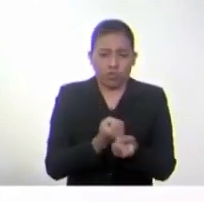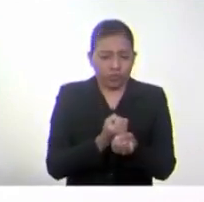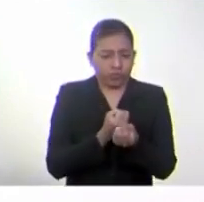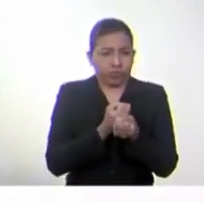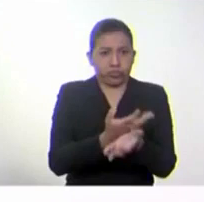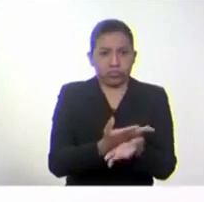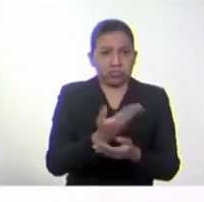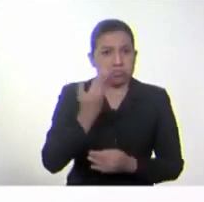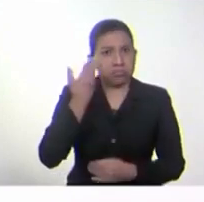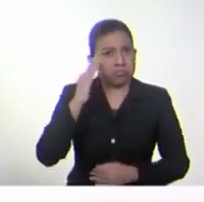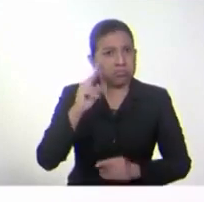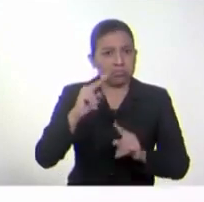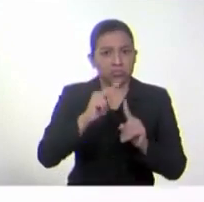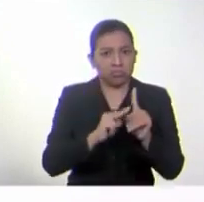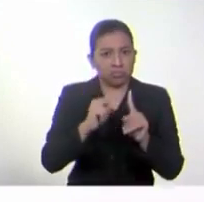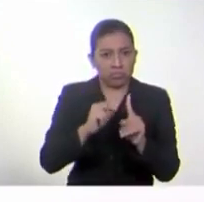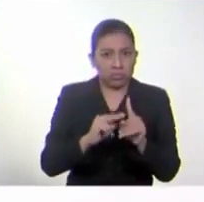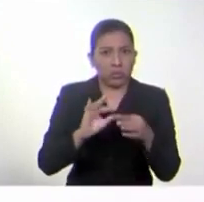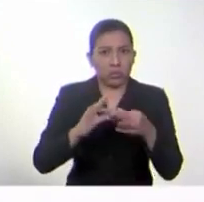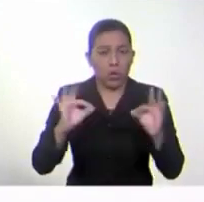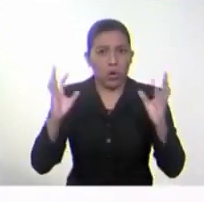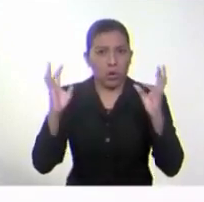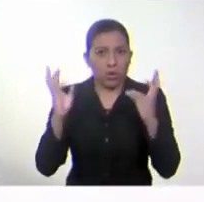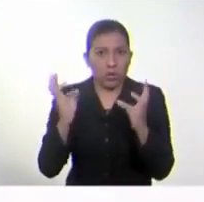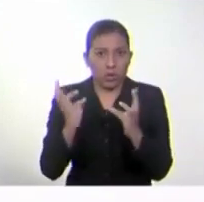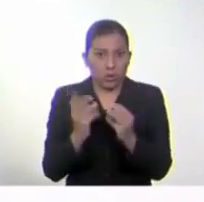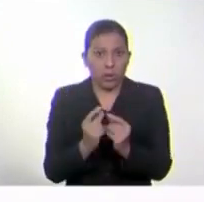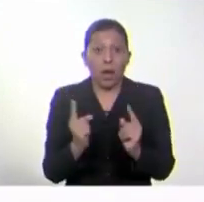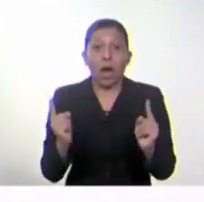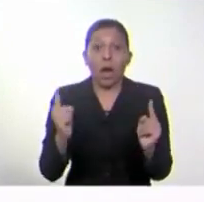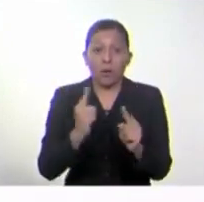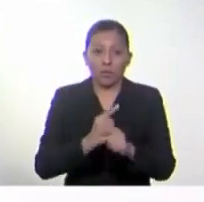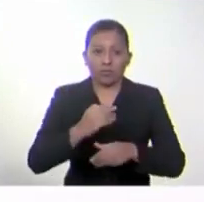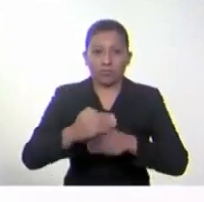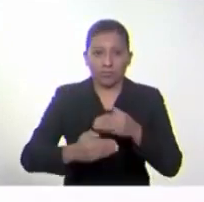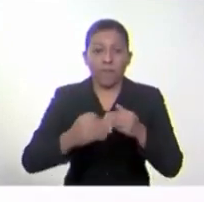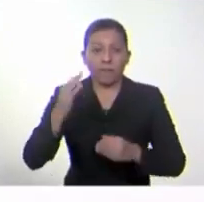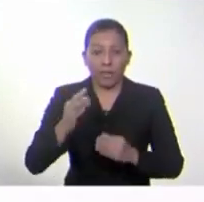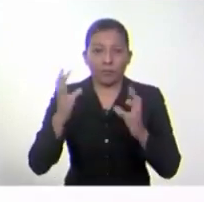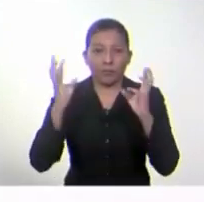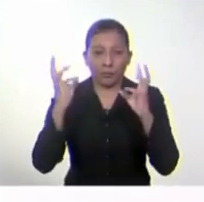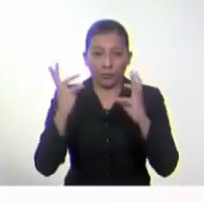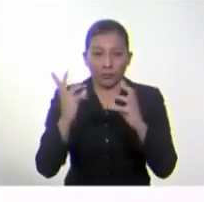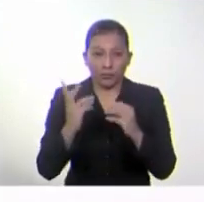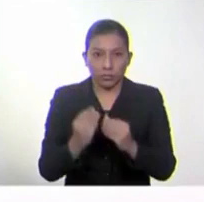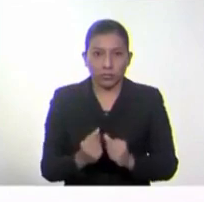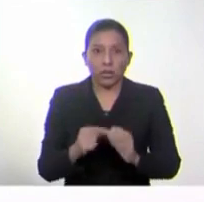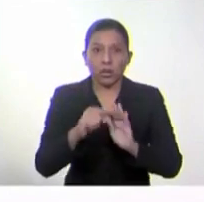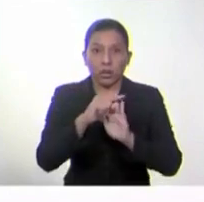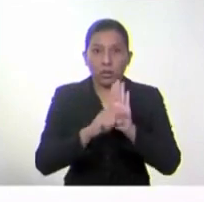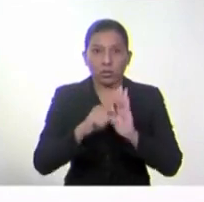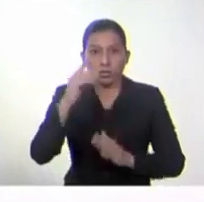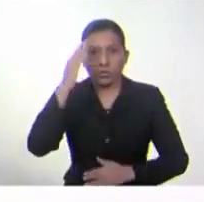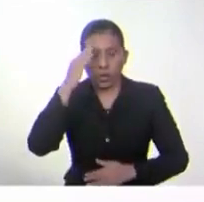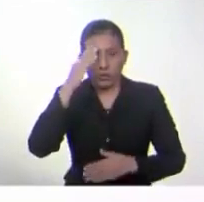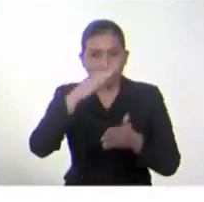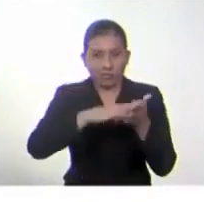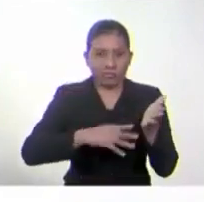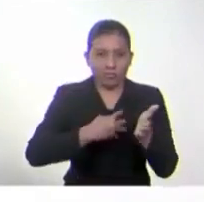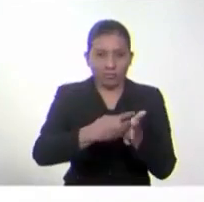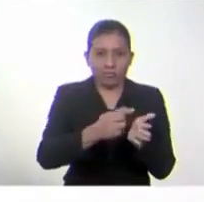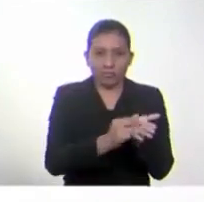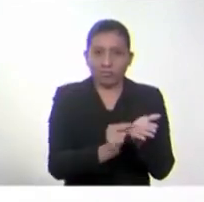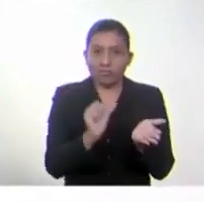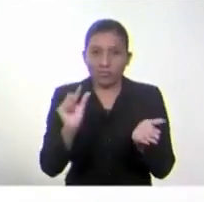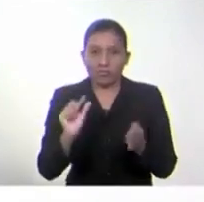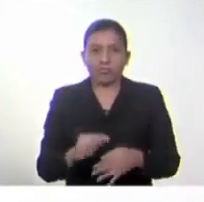se presenta como ecuación, hay que traducir el proceso a una ecuación siguiendo las reglas de los números de oxidación.